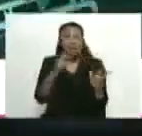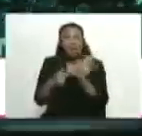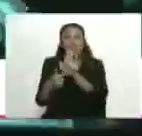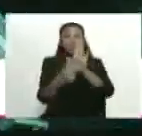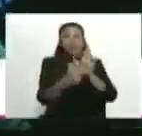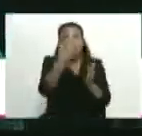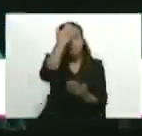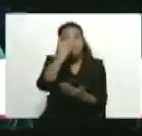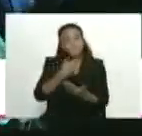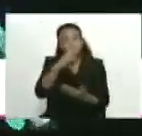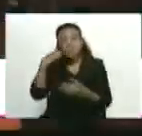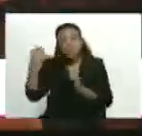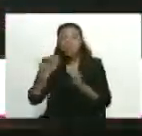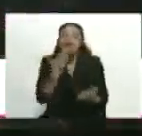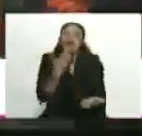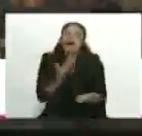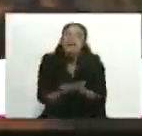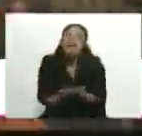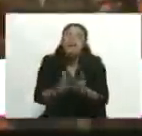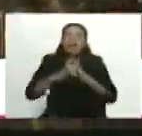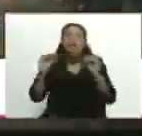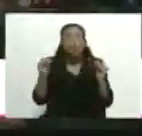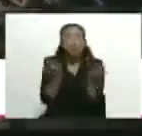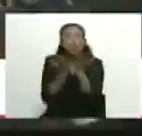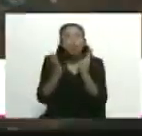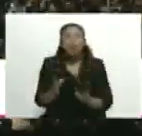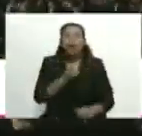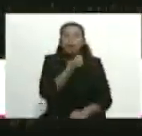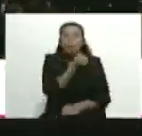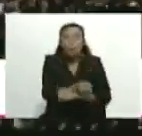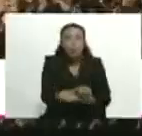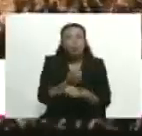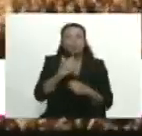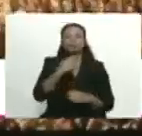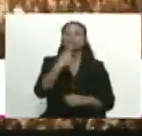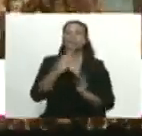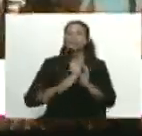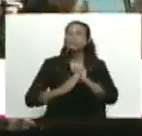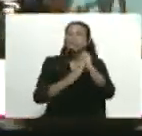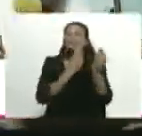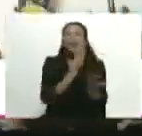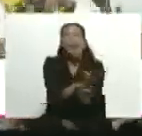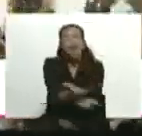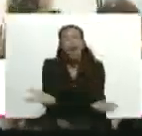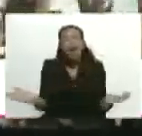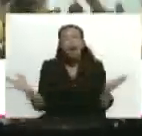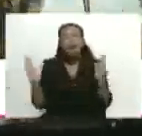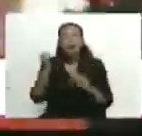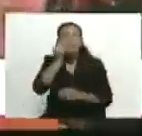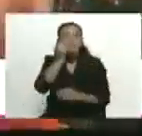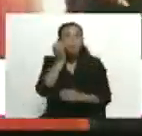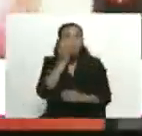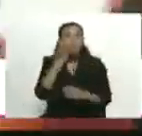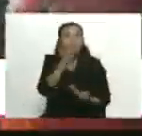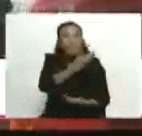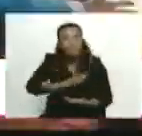demostrarle a usted el agradecimiento de todos los bachilleres y elevar la voz en agradecimiento a usted como padrino,